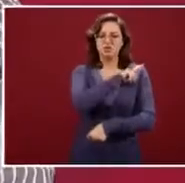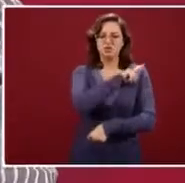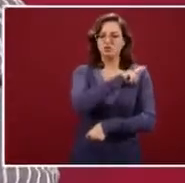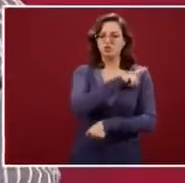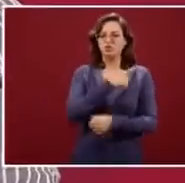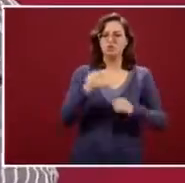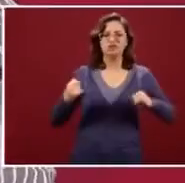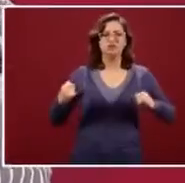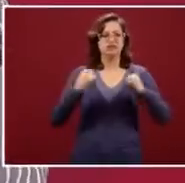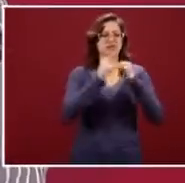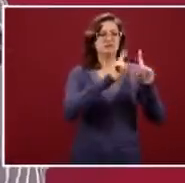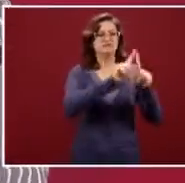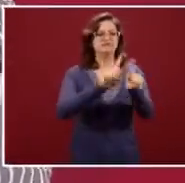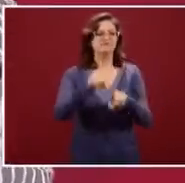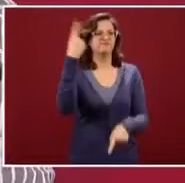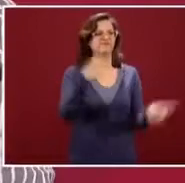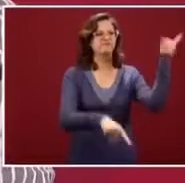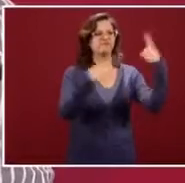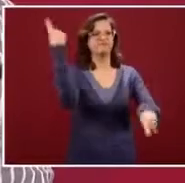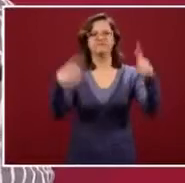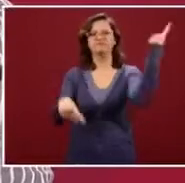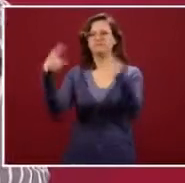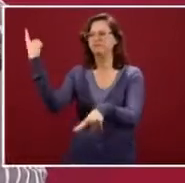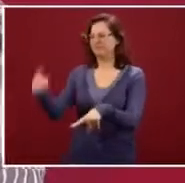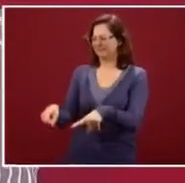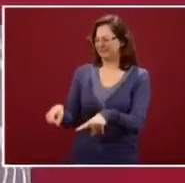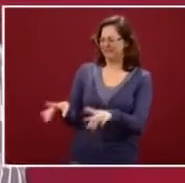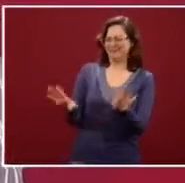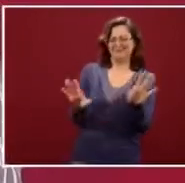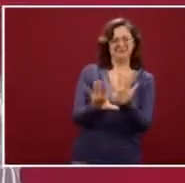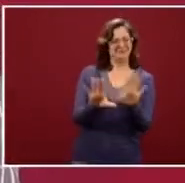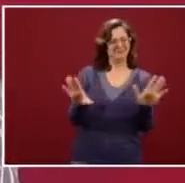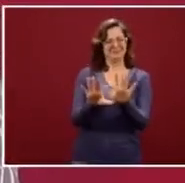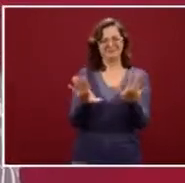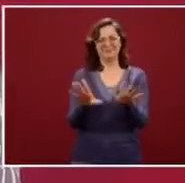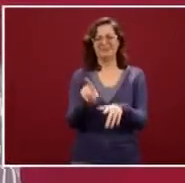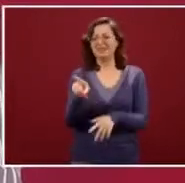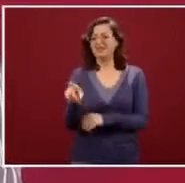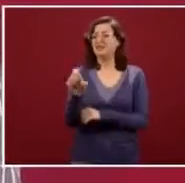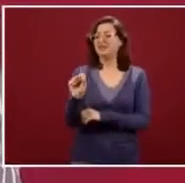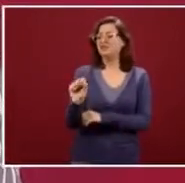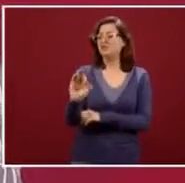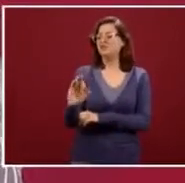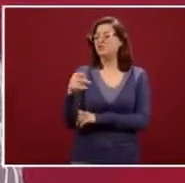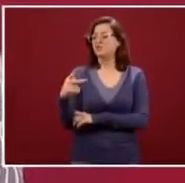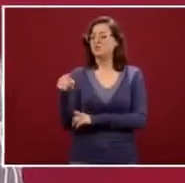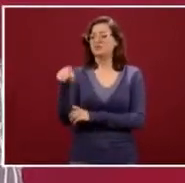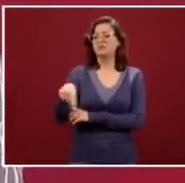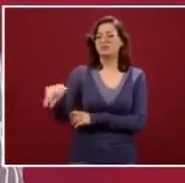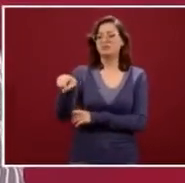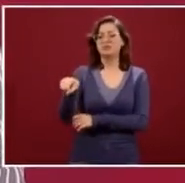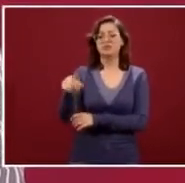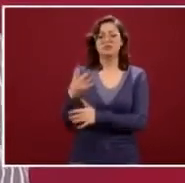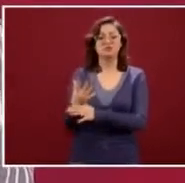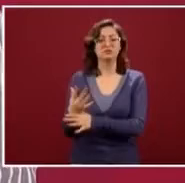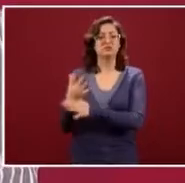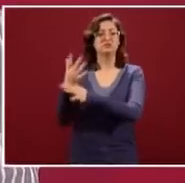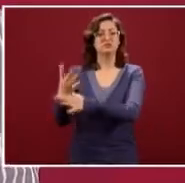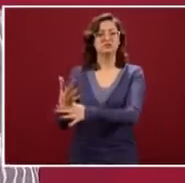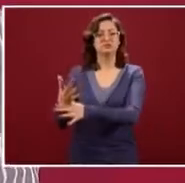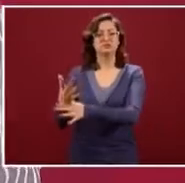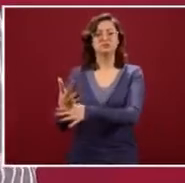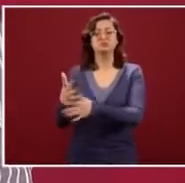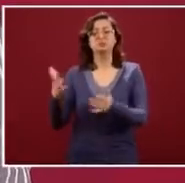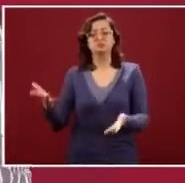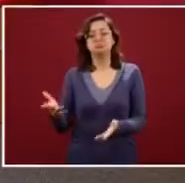resto de las dependencias. Y esto es improcedente porque la Secretaría de Función Pública tiene los mecanismos para, de